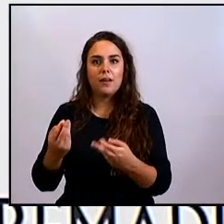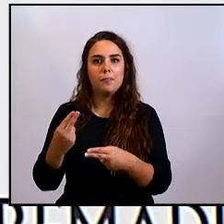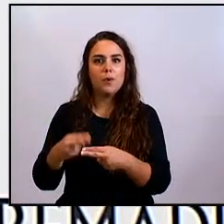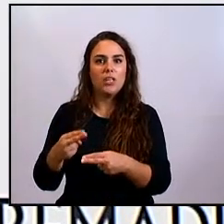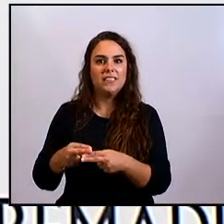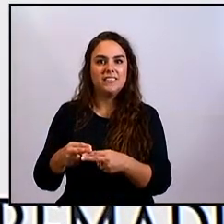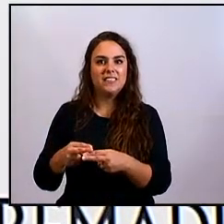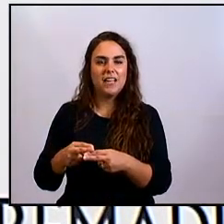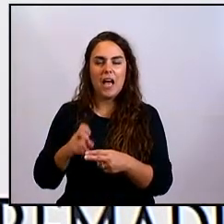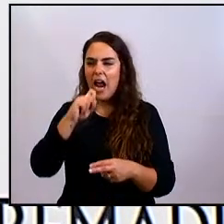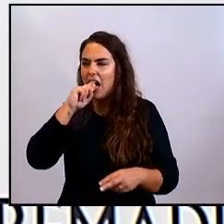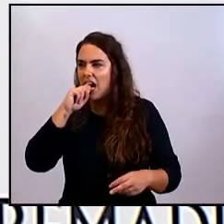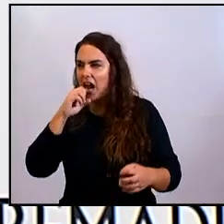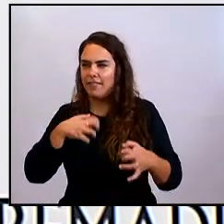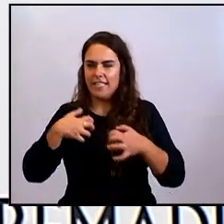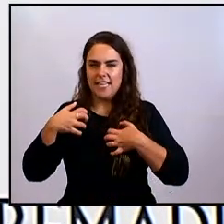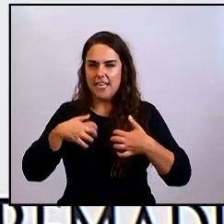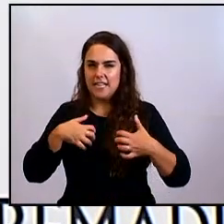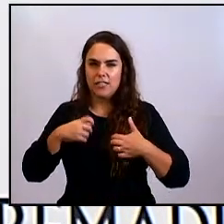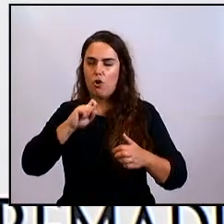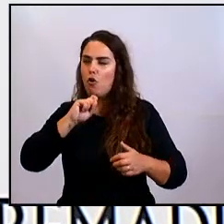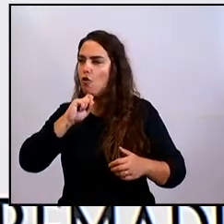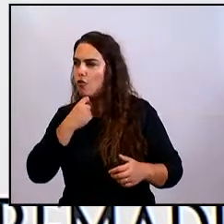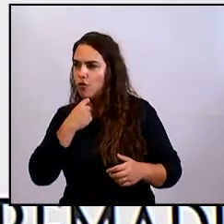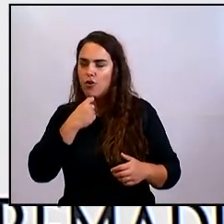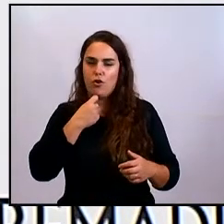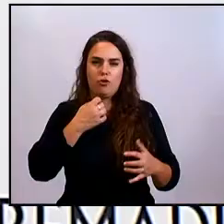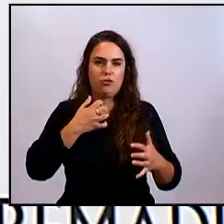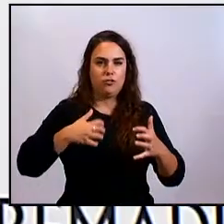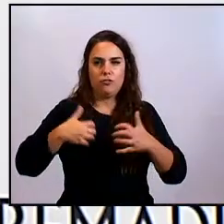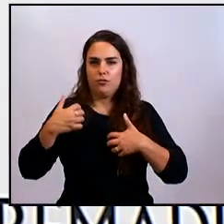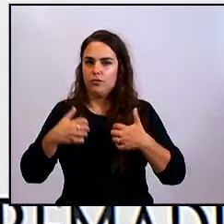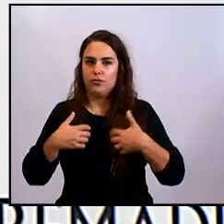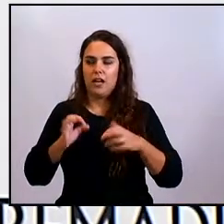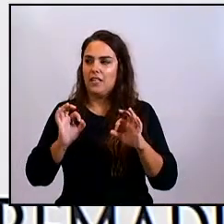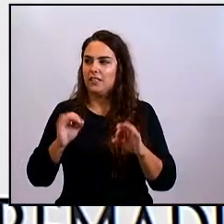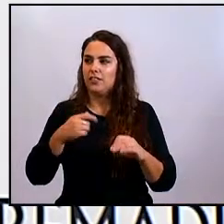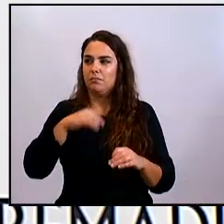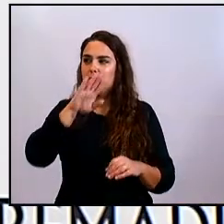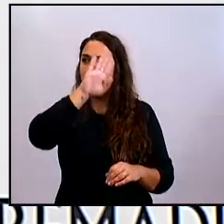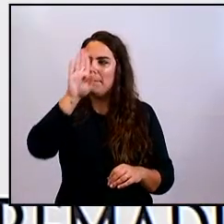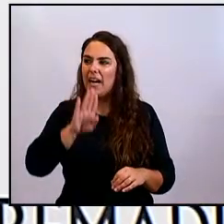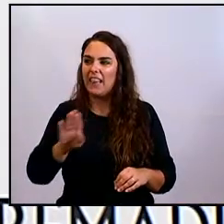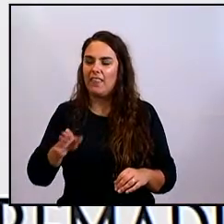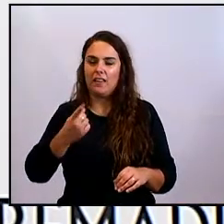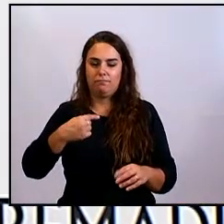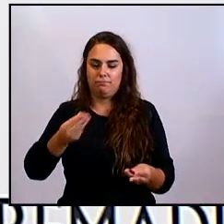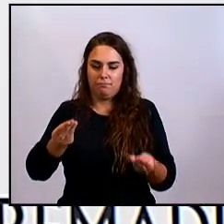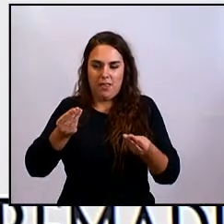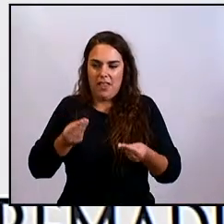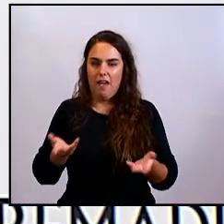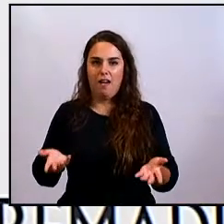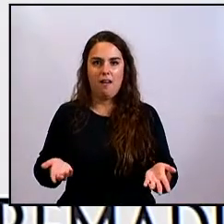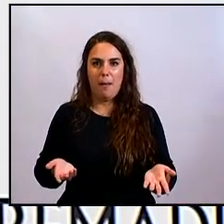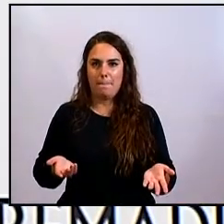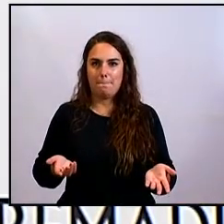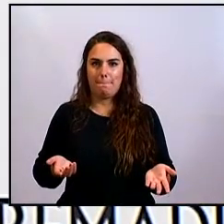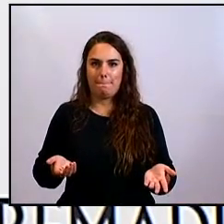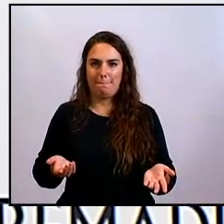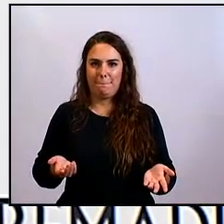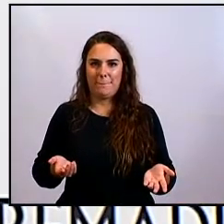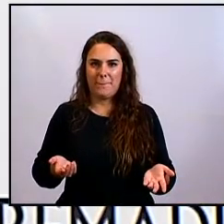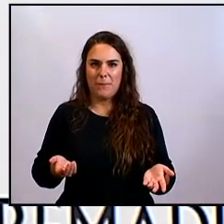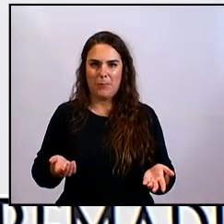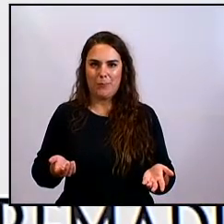desde la rabia y desde el odio, desde la ira, que es lo que me parece que estamos recibiendo. Yo lo